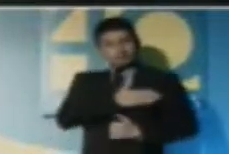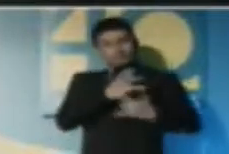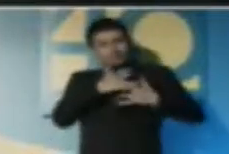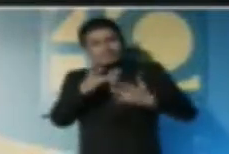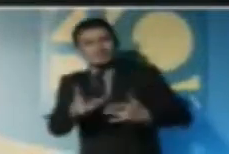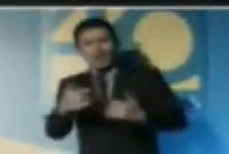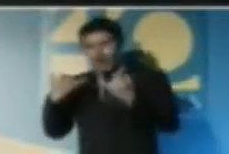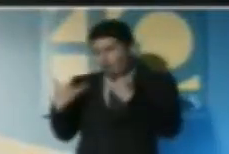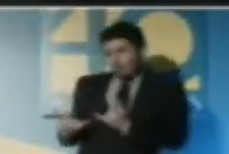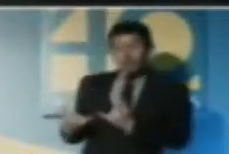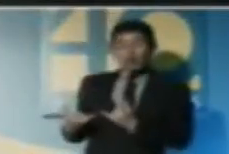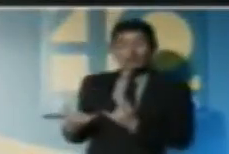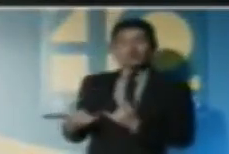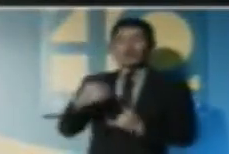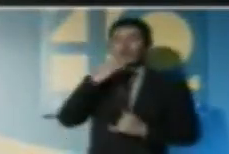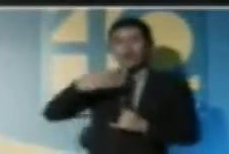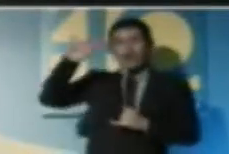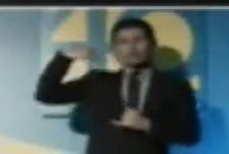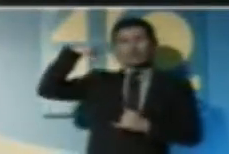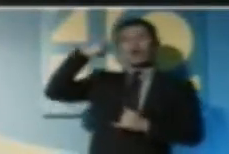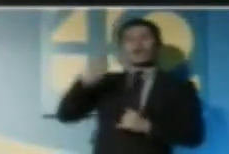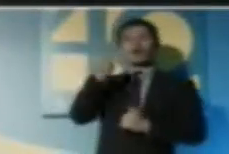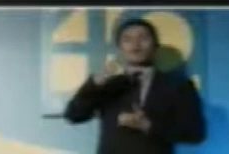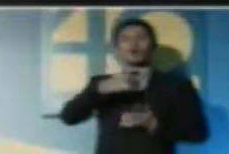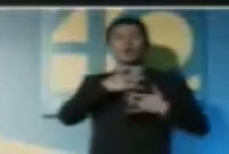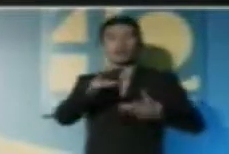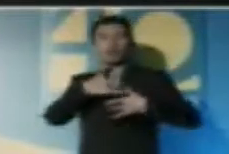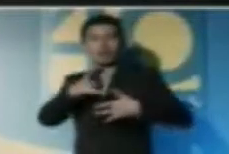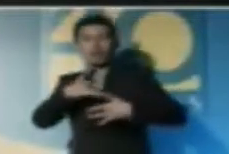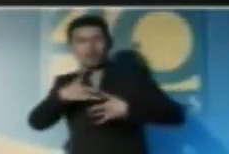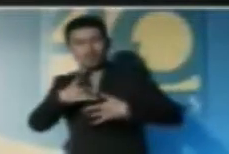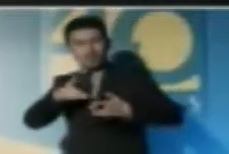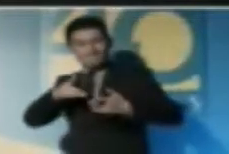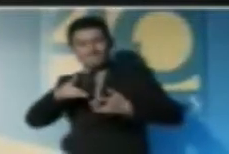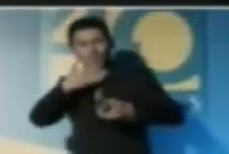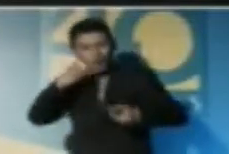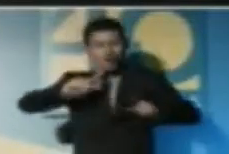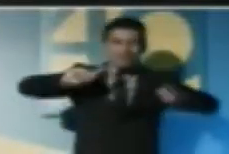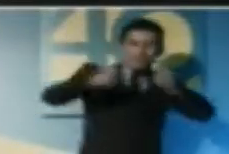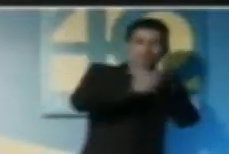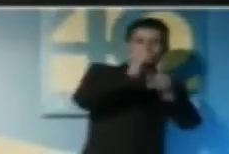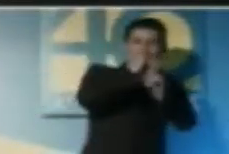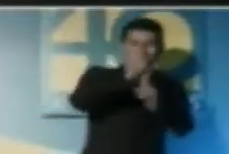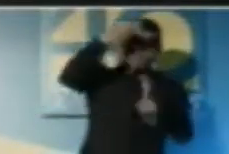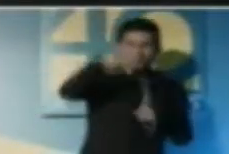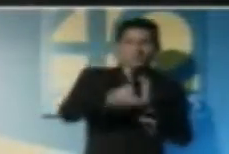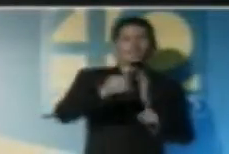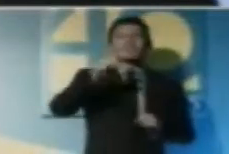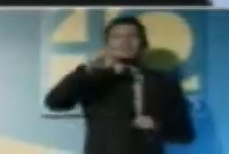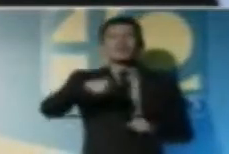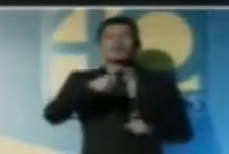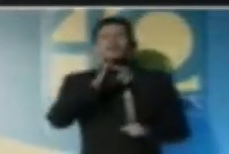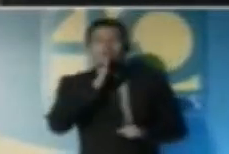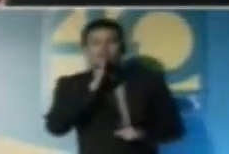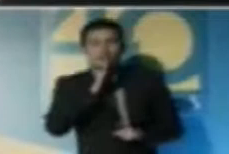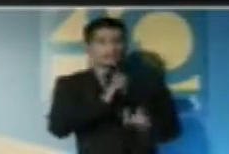nos enseñan que el tránsito desde el asistencialismo de las donaciones a la transformación social efectiva necesita una acción